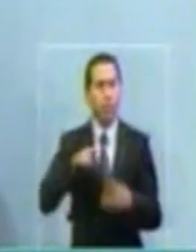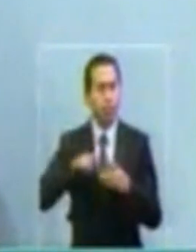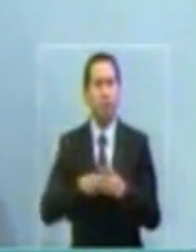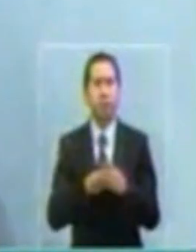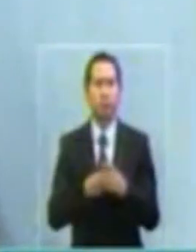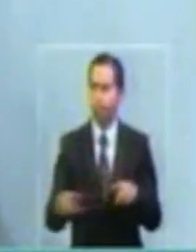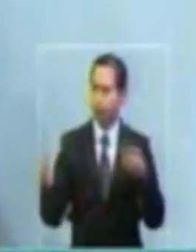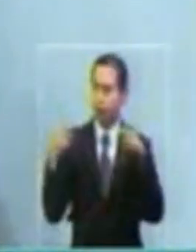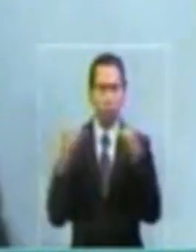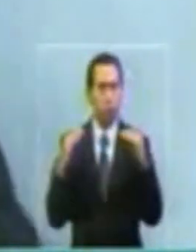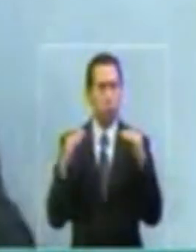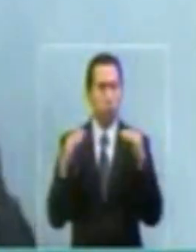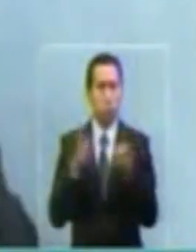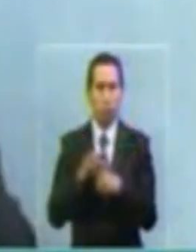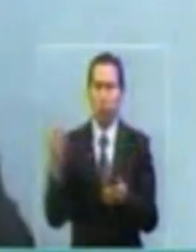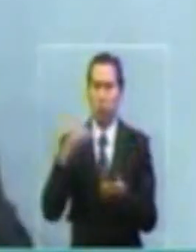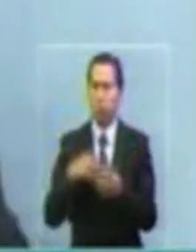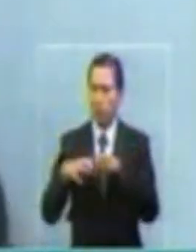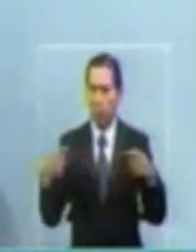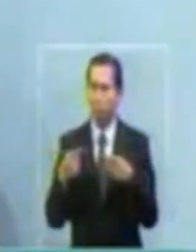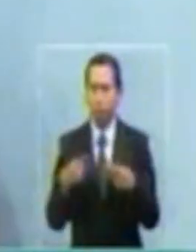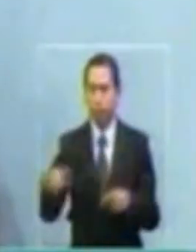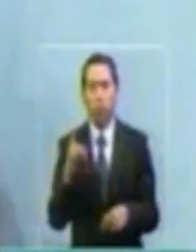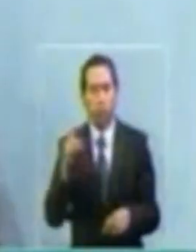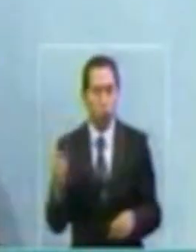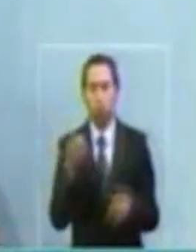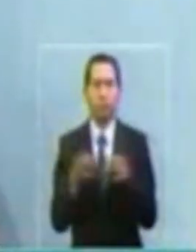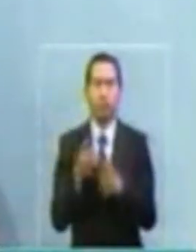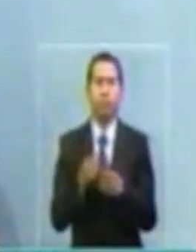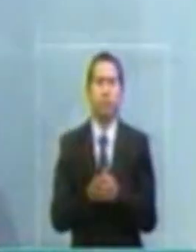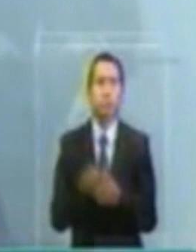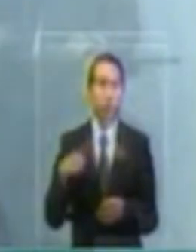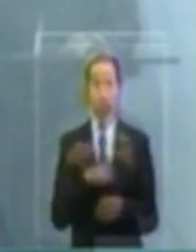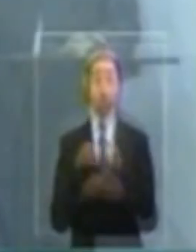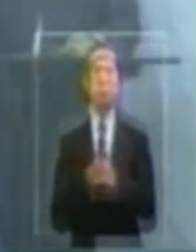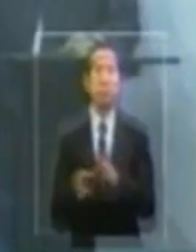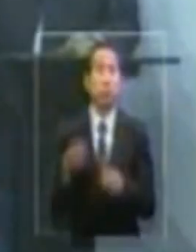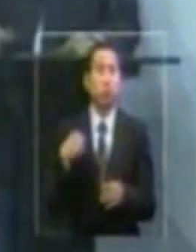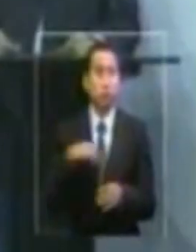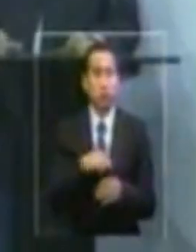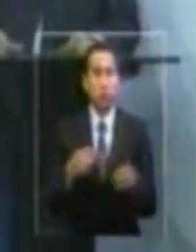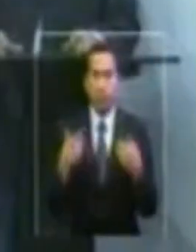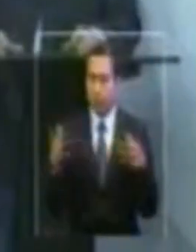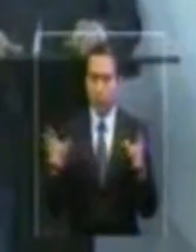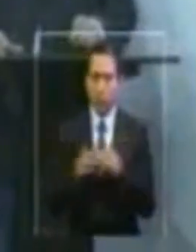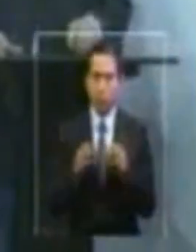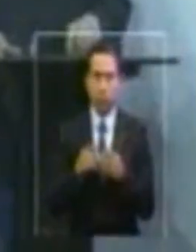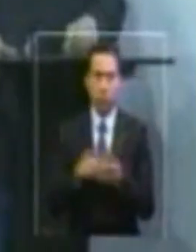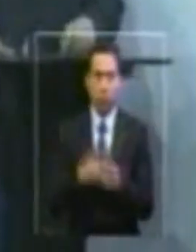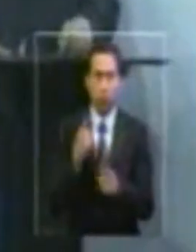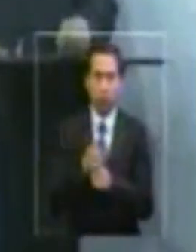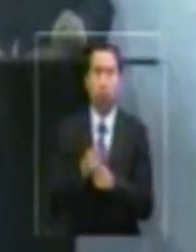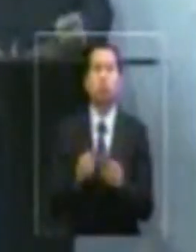mencionó que si bien en Bolivia hay 36 nacionalidades, existe un solo corazón. Hemos estado teniendo reuniones bilaterales